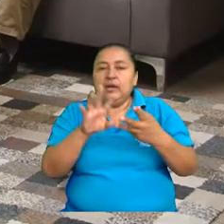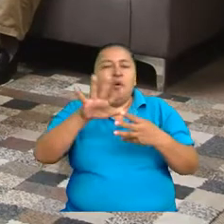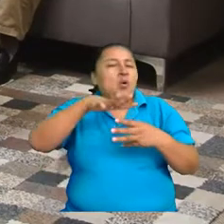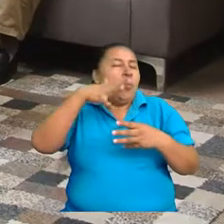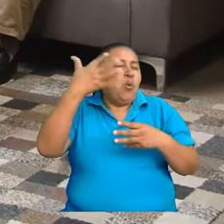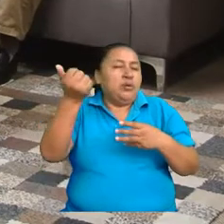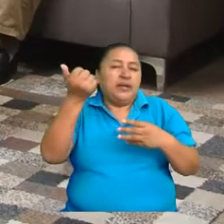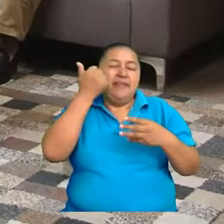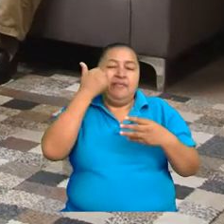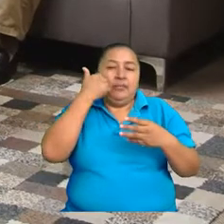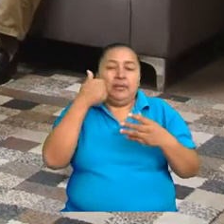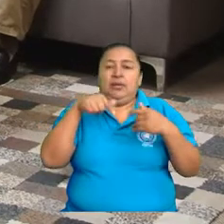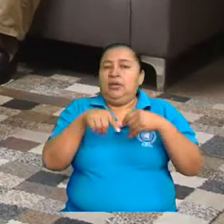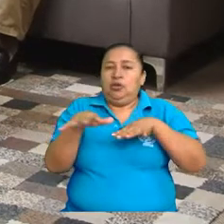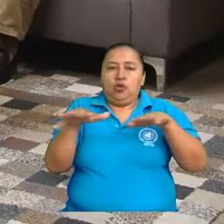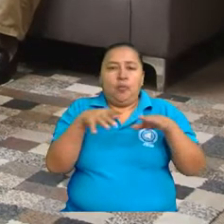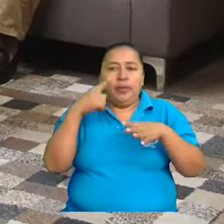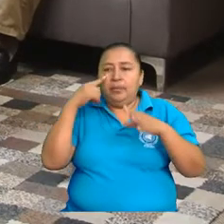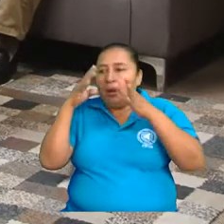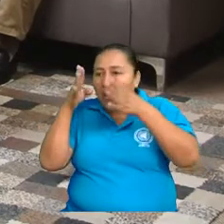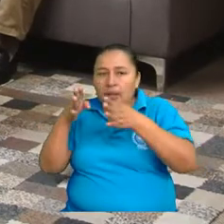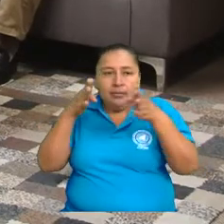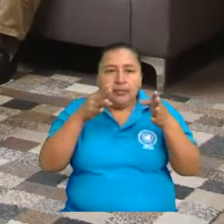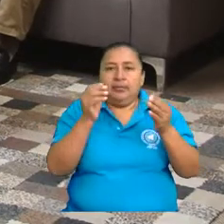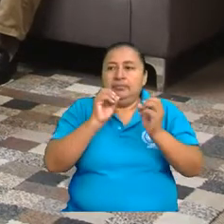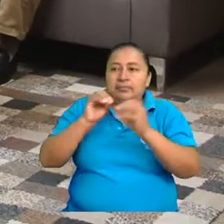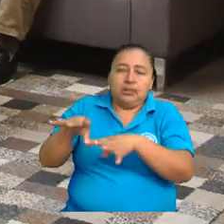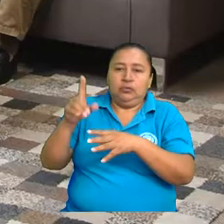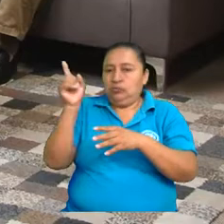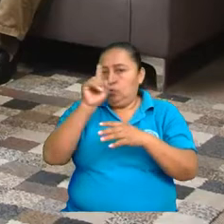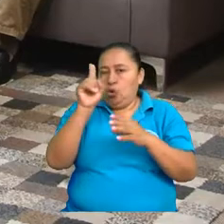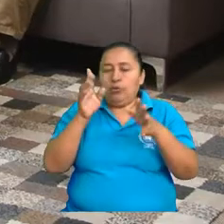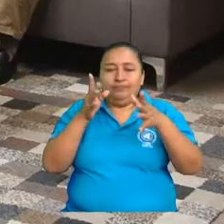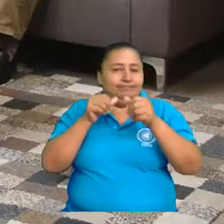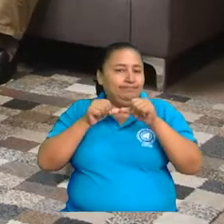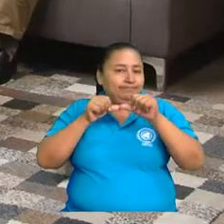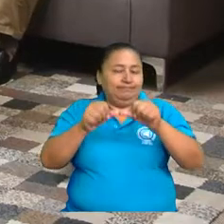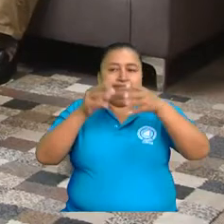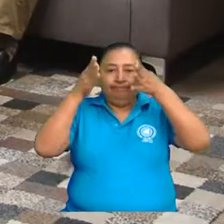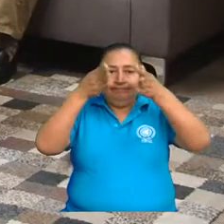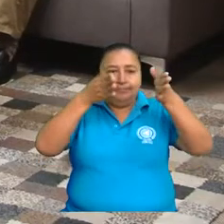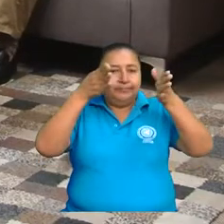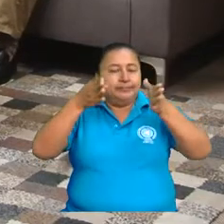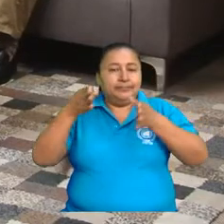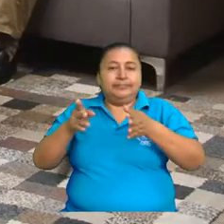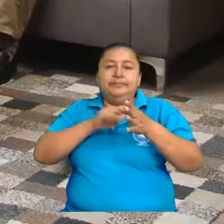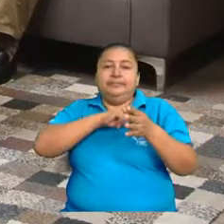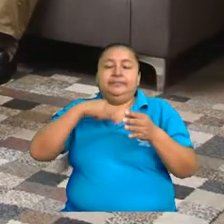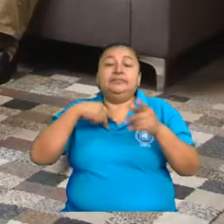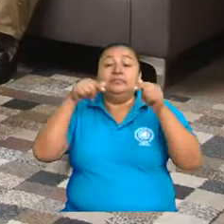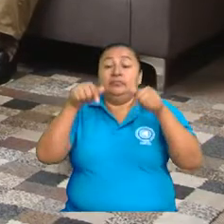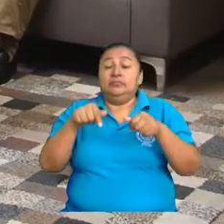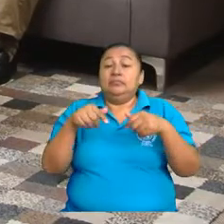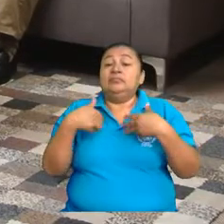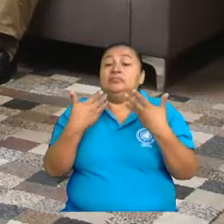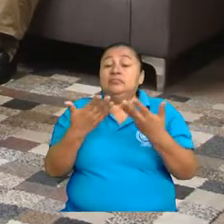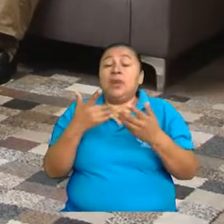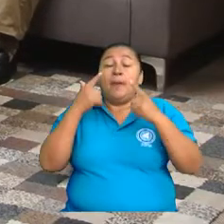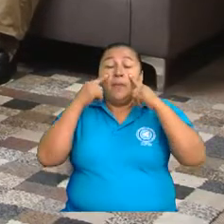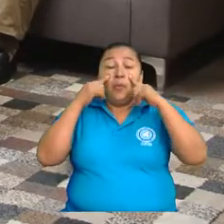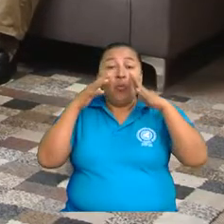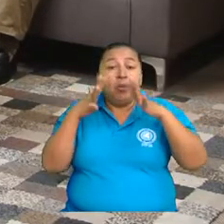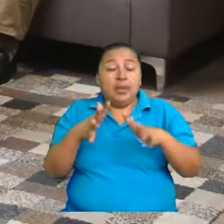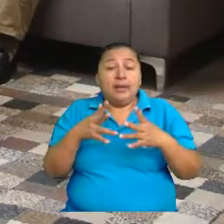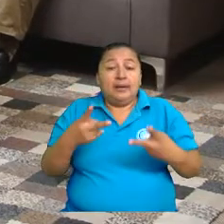distintos componentes. No podemos dejarlo de desatender, tenemos que continuar en esas atenciones que tenemos para poder preservar